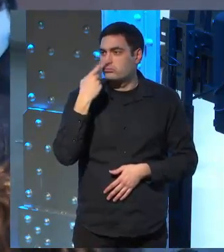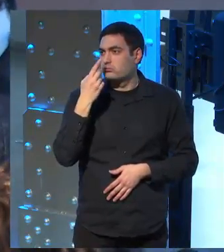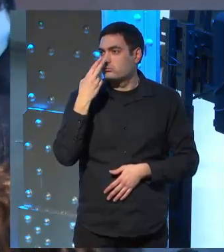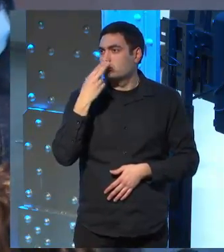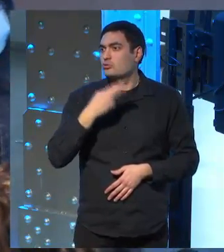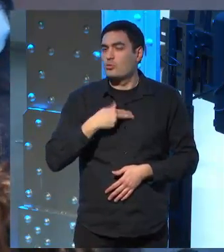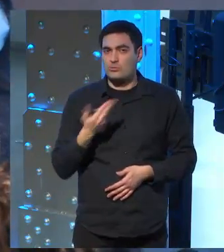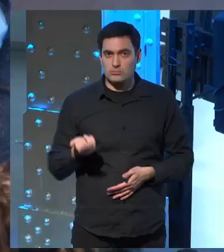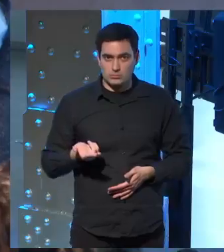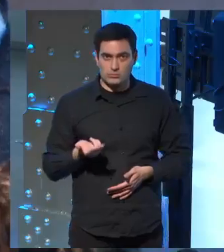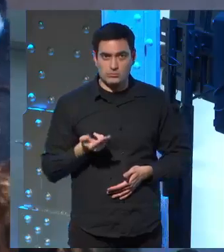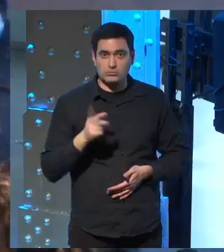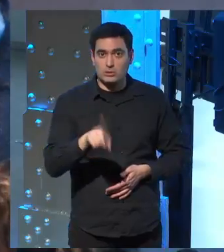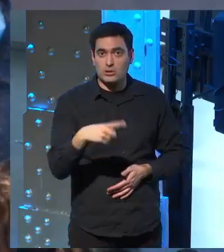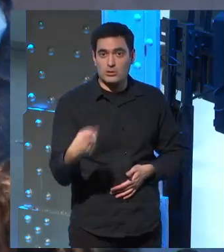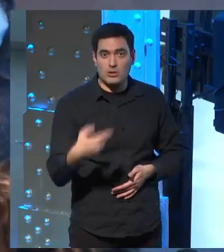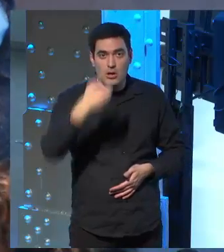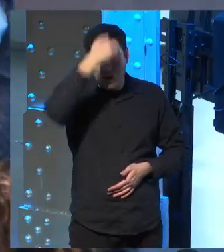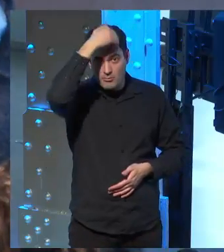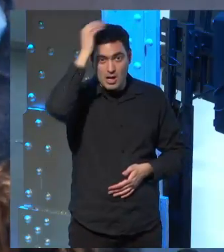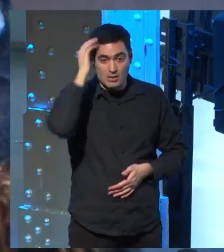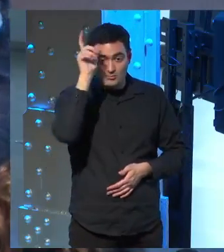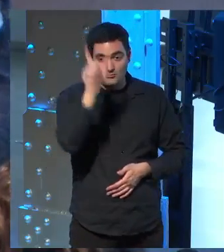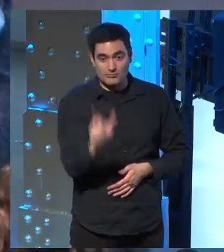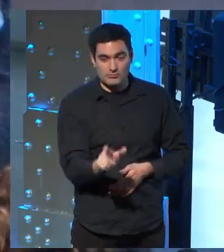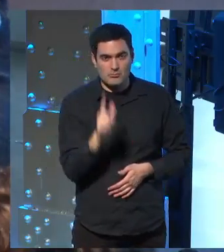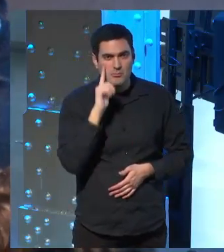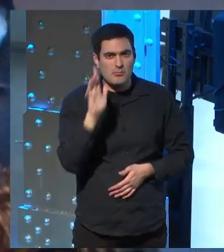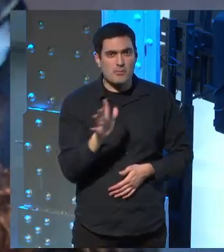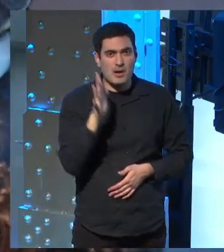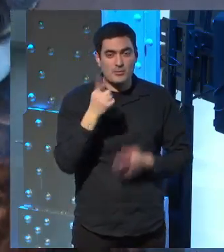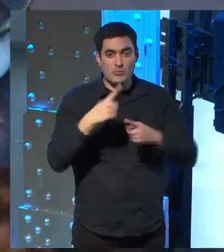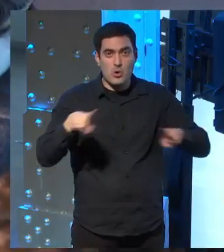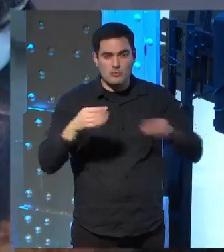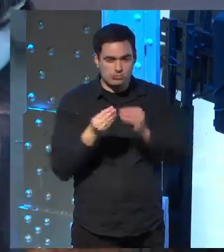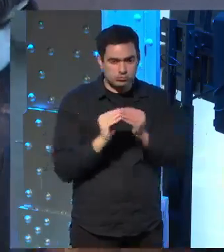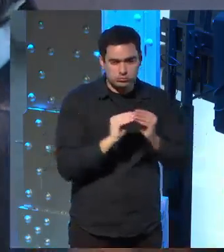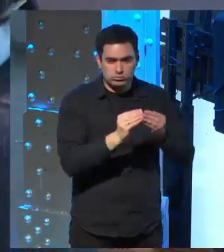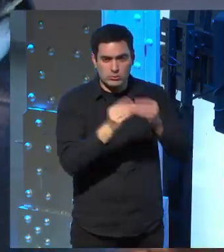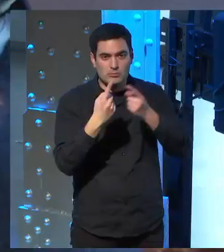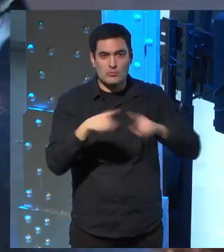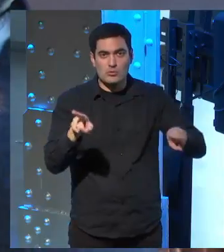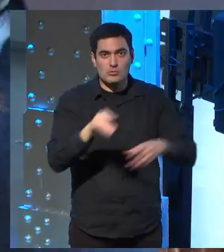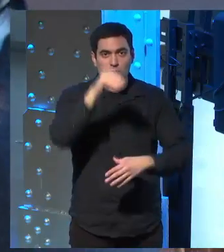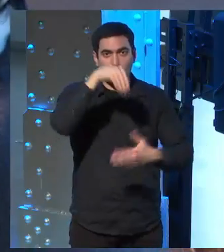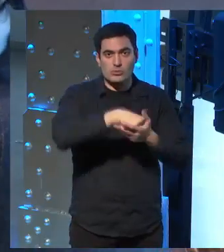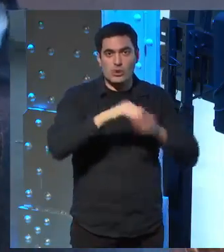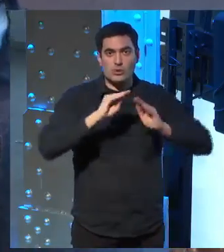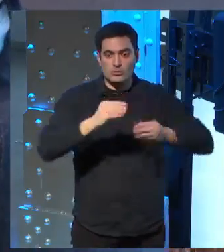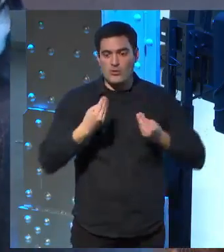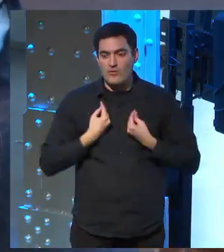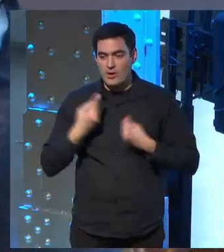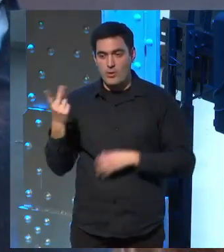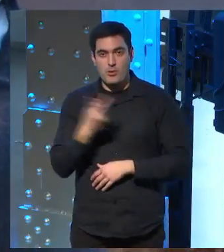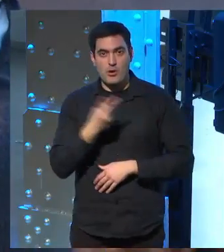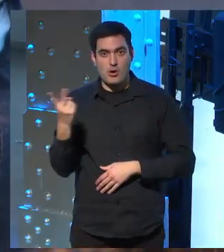y hacia los demás, ¿no? Bartók me parece un compositor que tanto en su música como en su